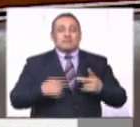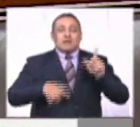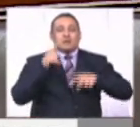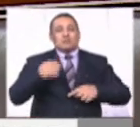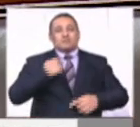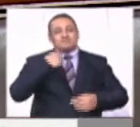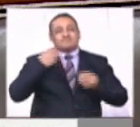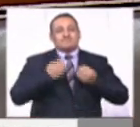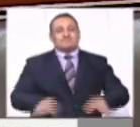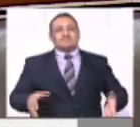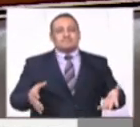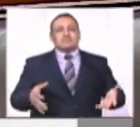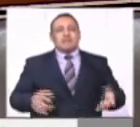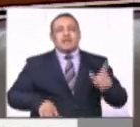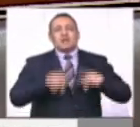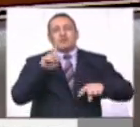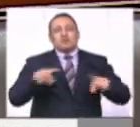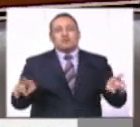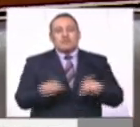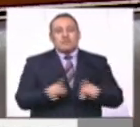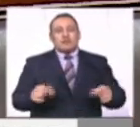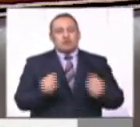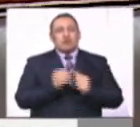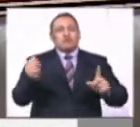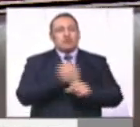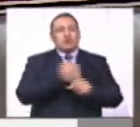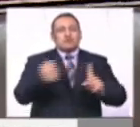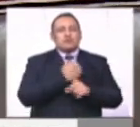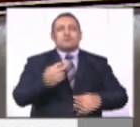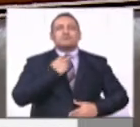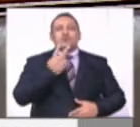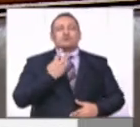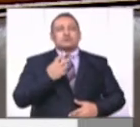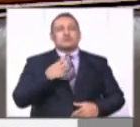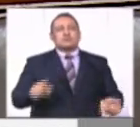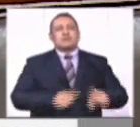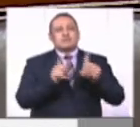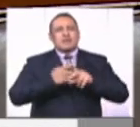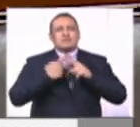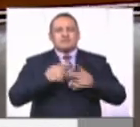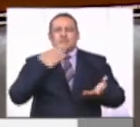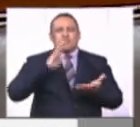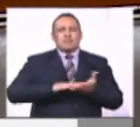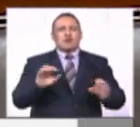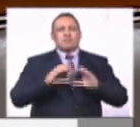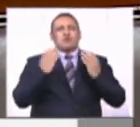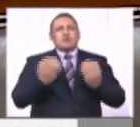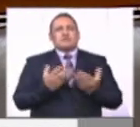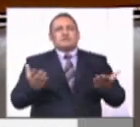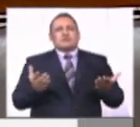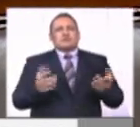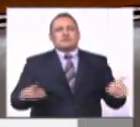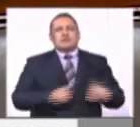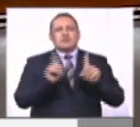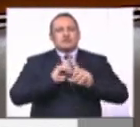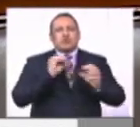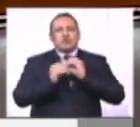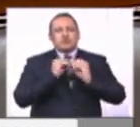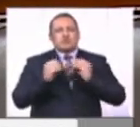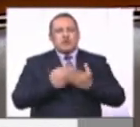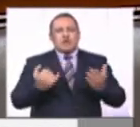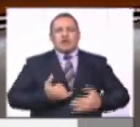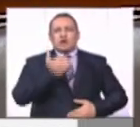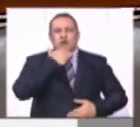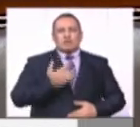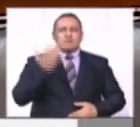de nosotros momentos de una violencia Empezamos mal como congresista no corregimos los errores de